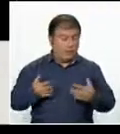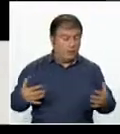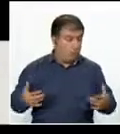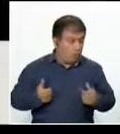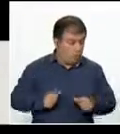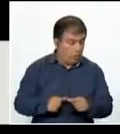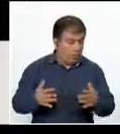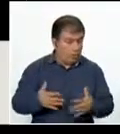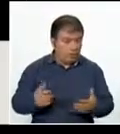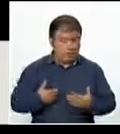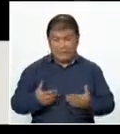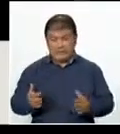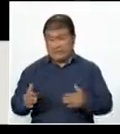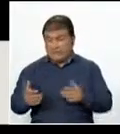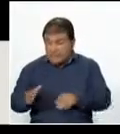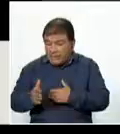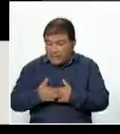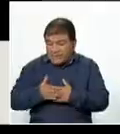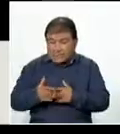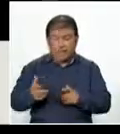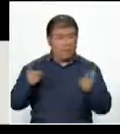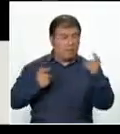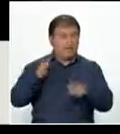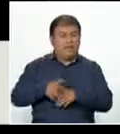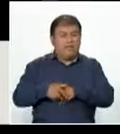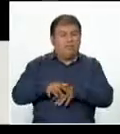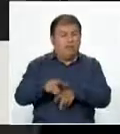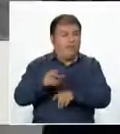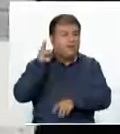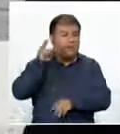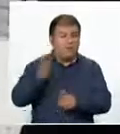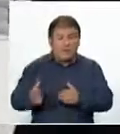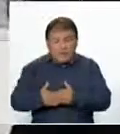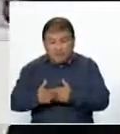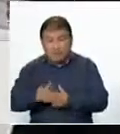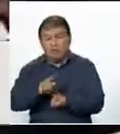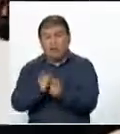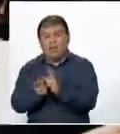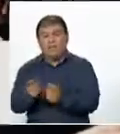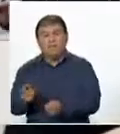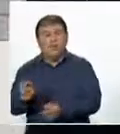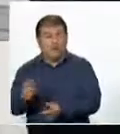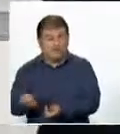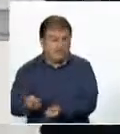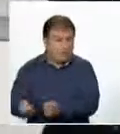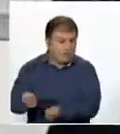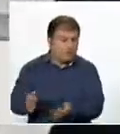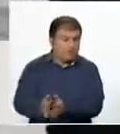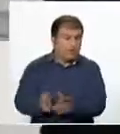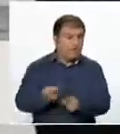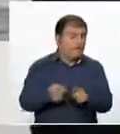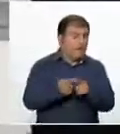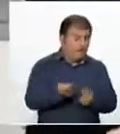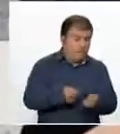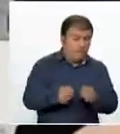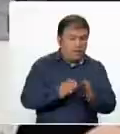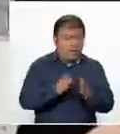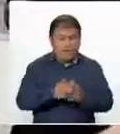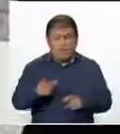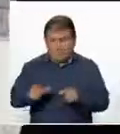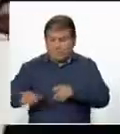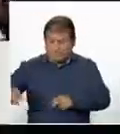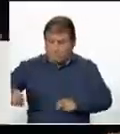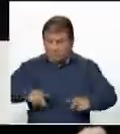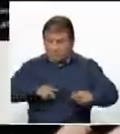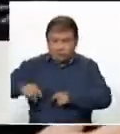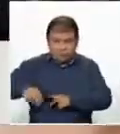ha ocurrido muy cerca, pues, de una manifestación y muy cerca de donde están los cambistas, muy cerca también de galerías y muchas personas que circulan a diario por